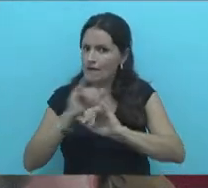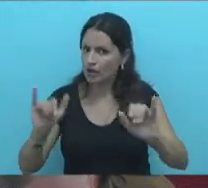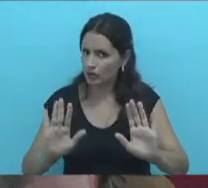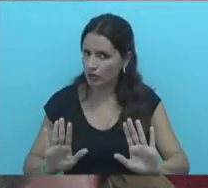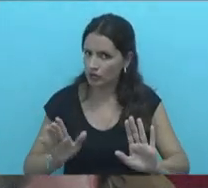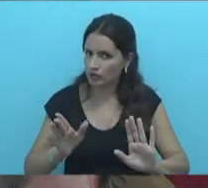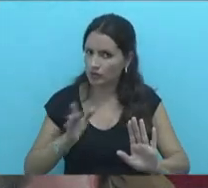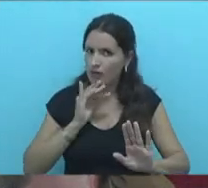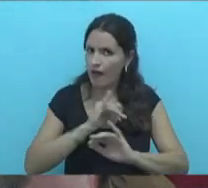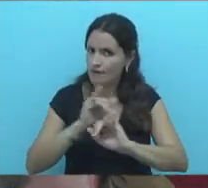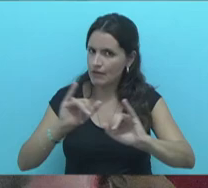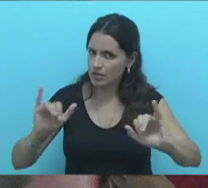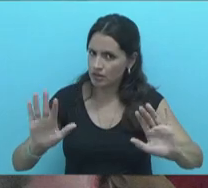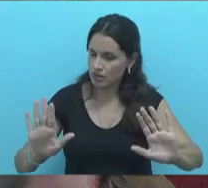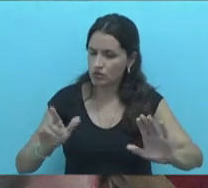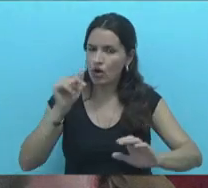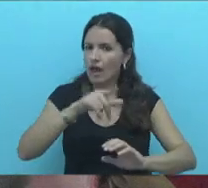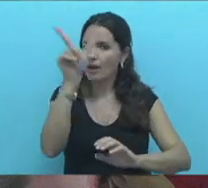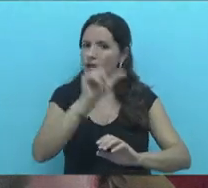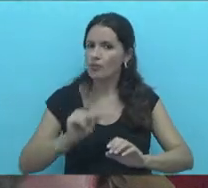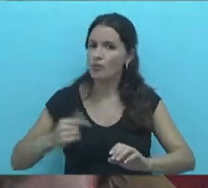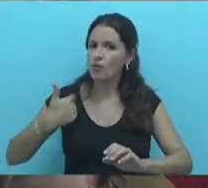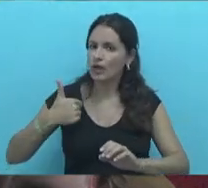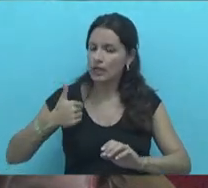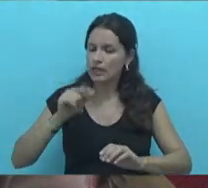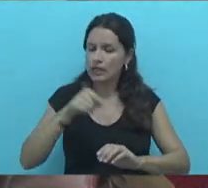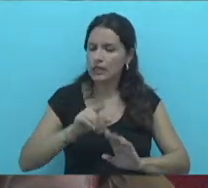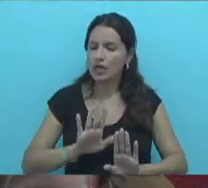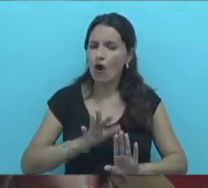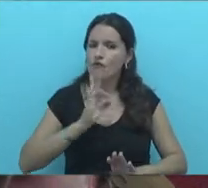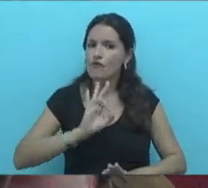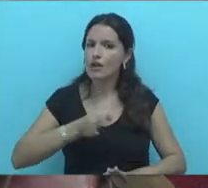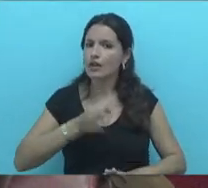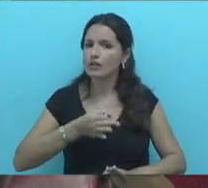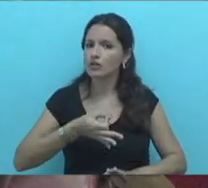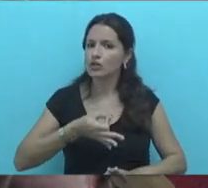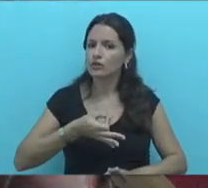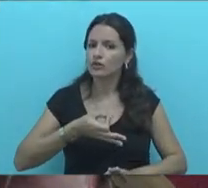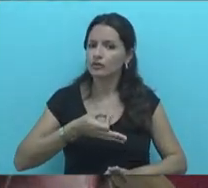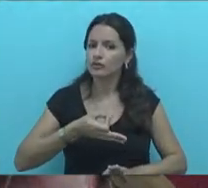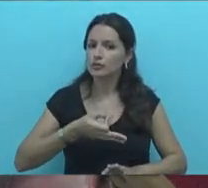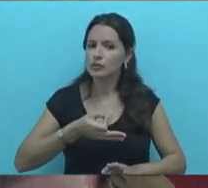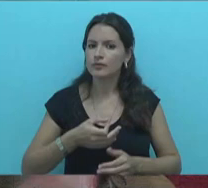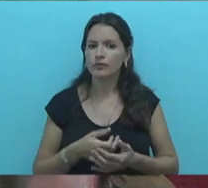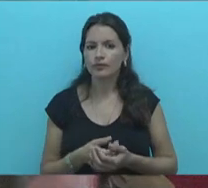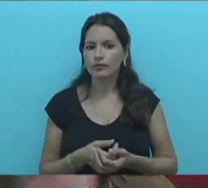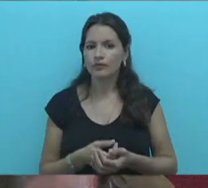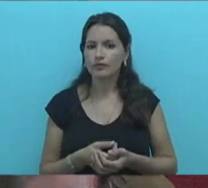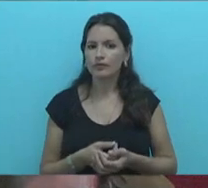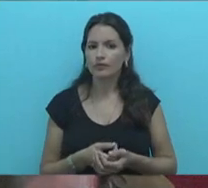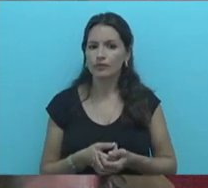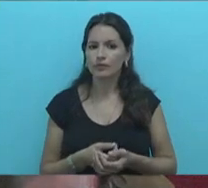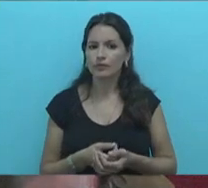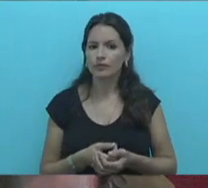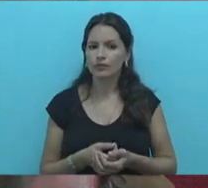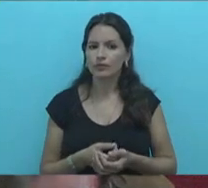que la República Argentina se debe, a raíz de lo que está ocurriendo, una manifestación más, se